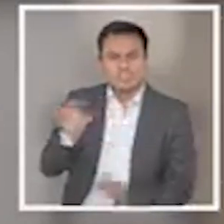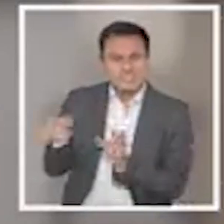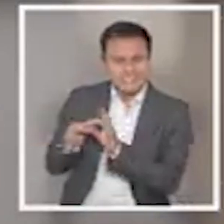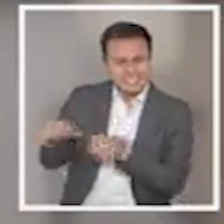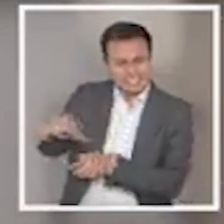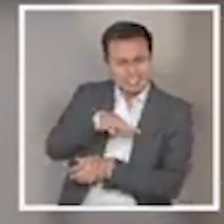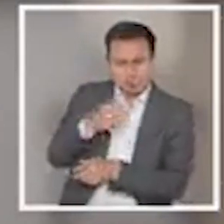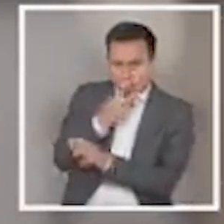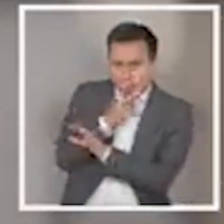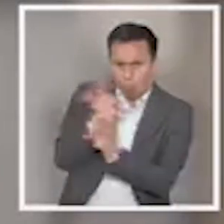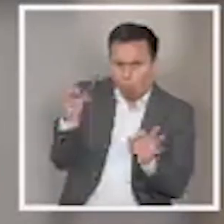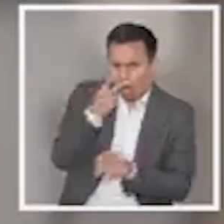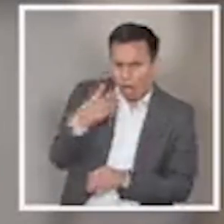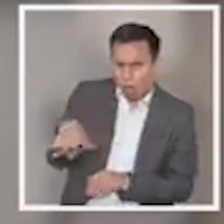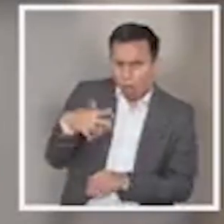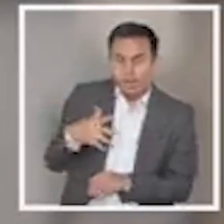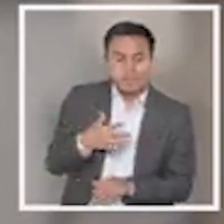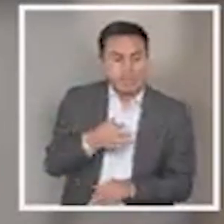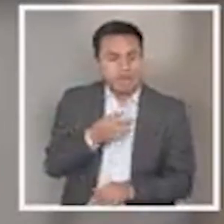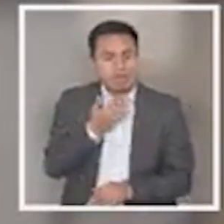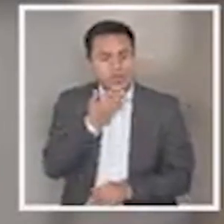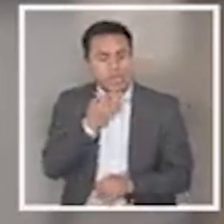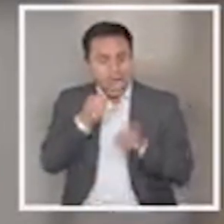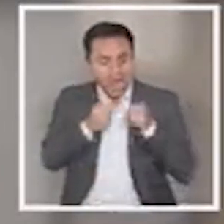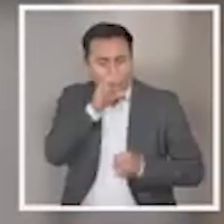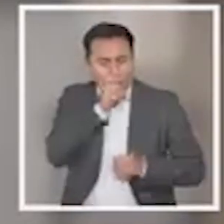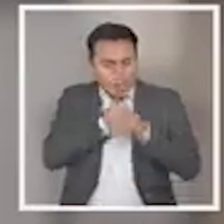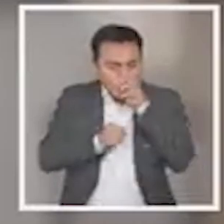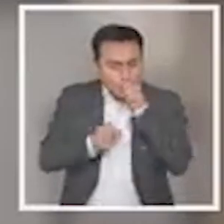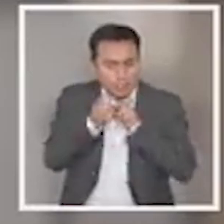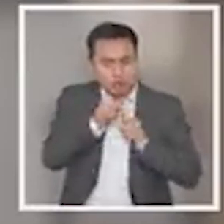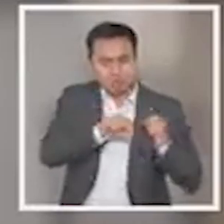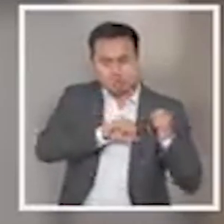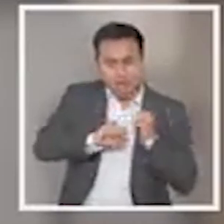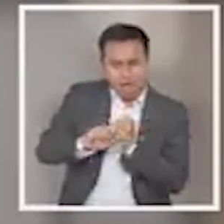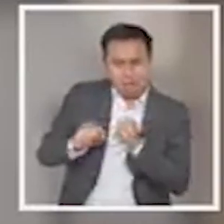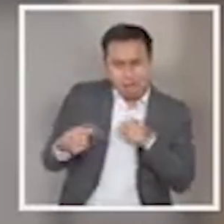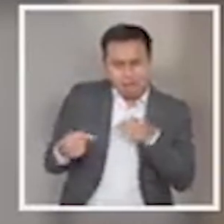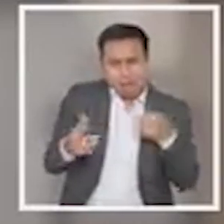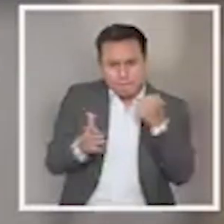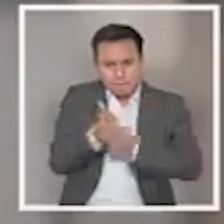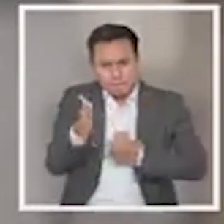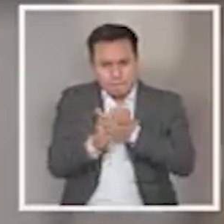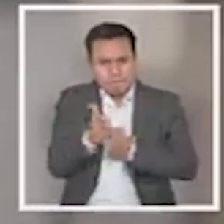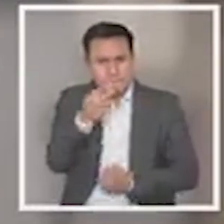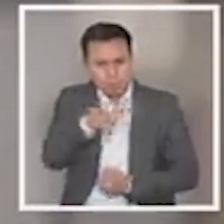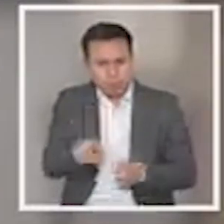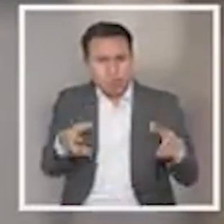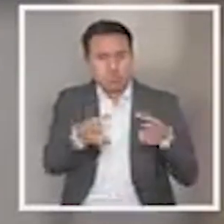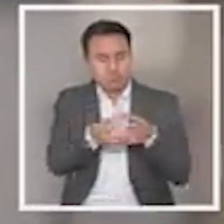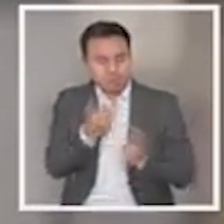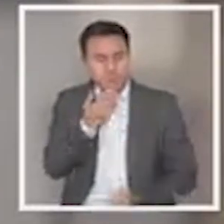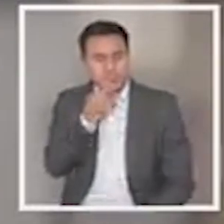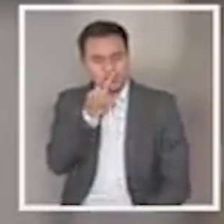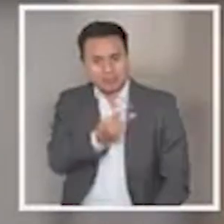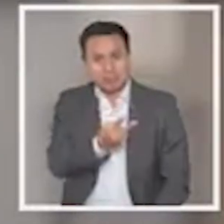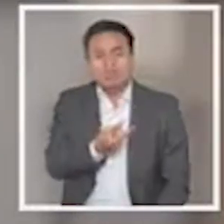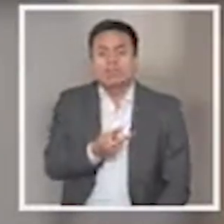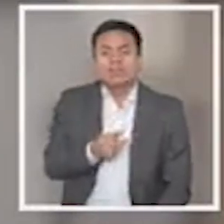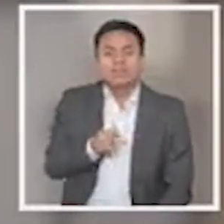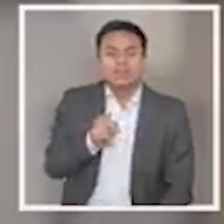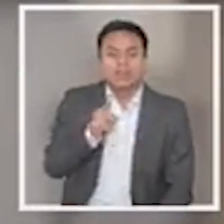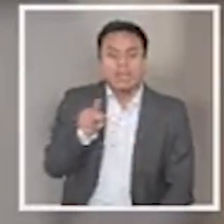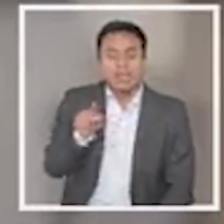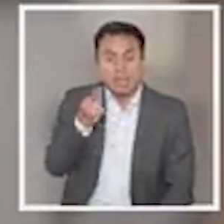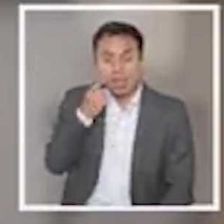pero tampoco había visto tanta capacidad de resistencia y de contraataque en el ejército propio. Y él destacaba